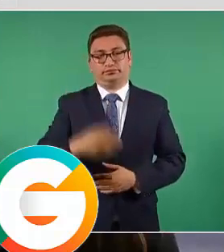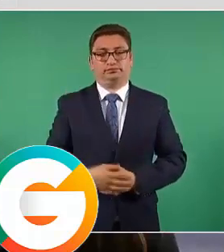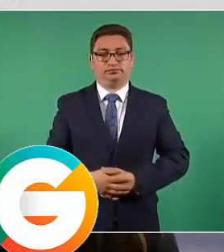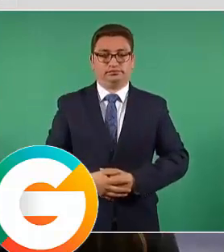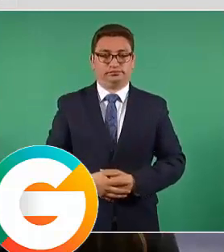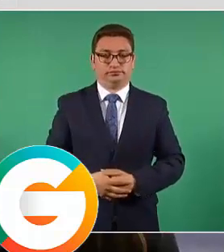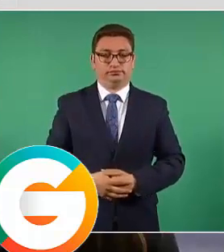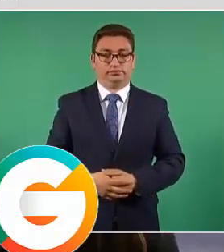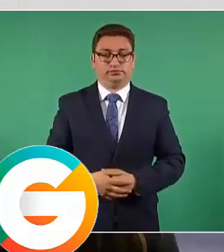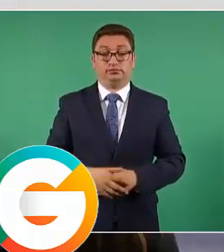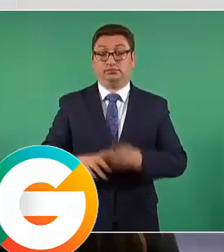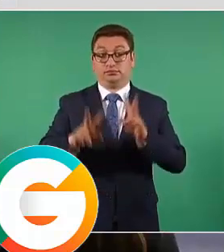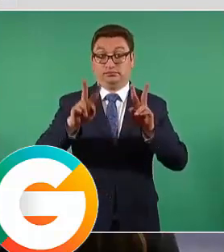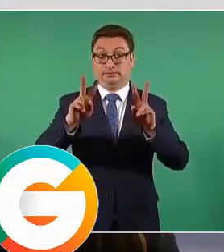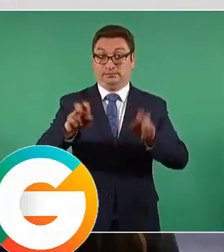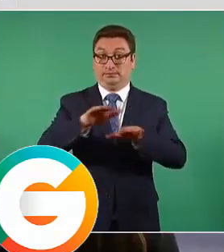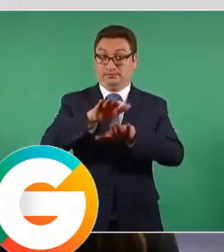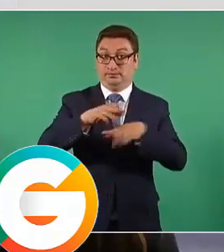en homicidios.